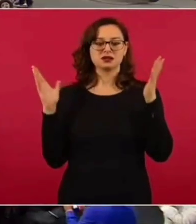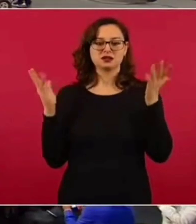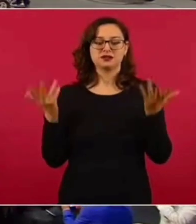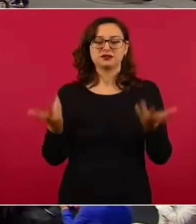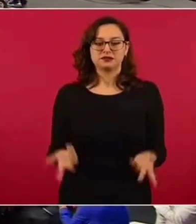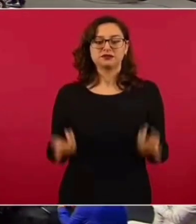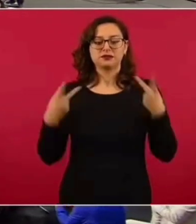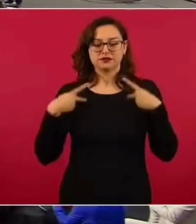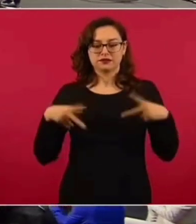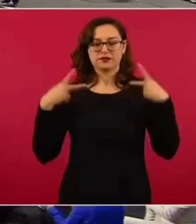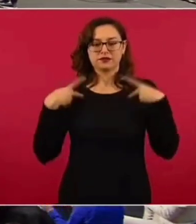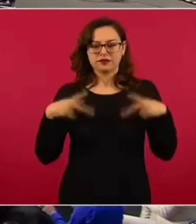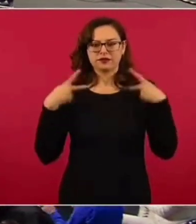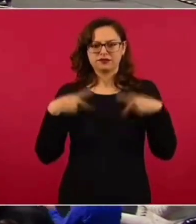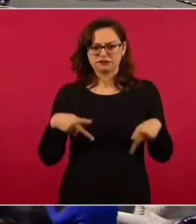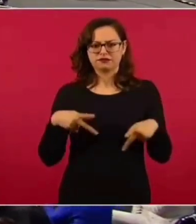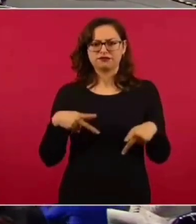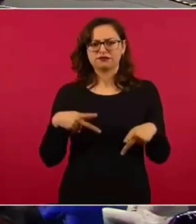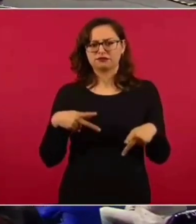La gente de Chile optó